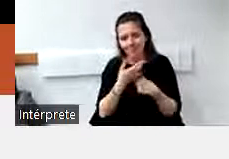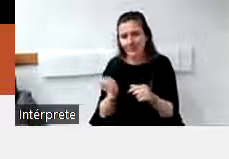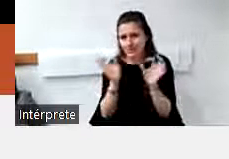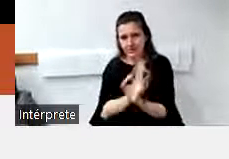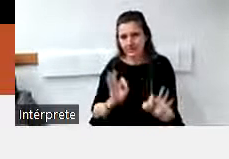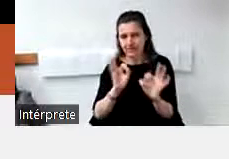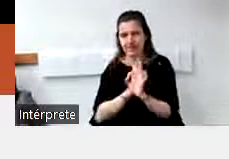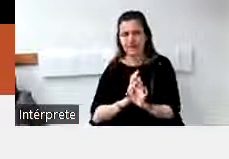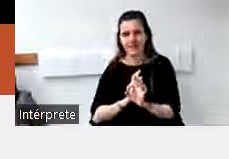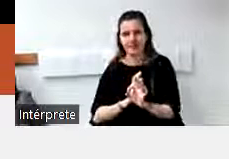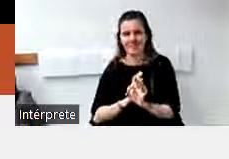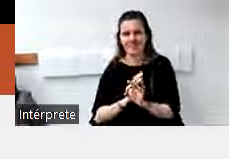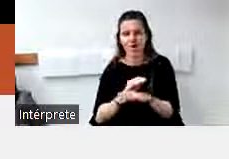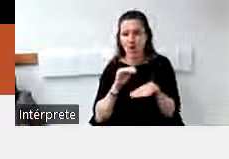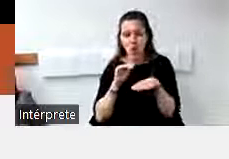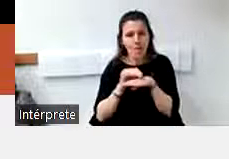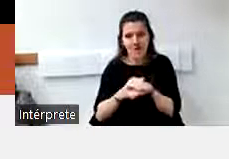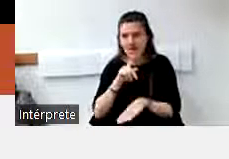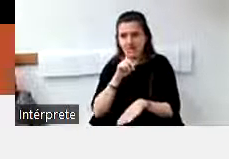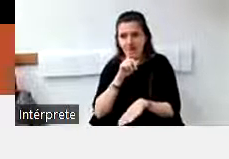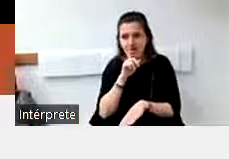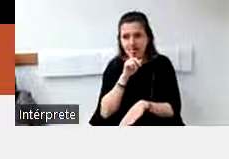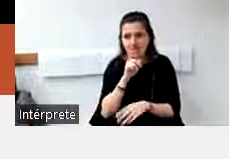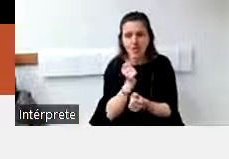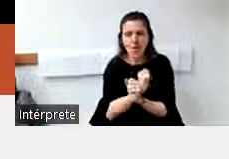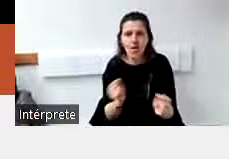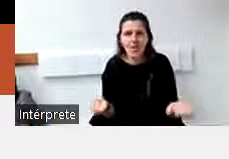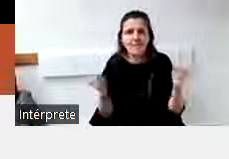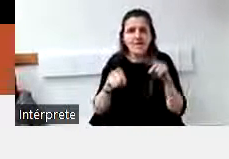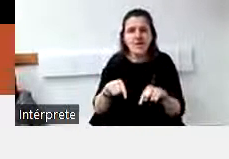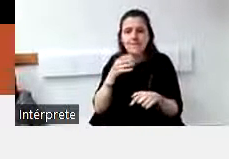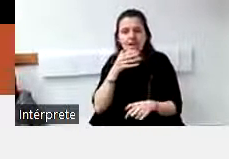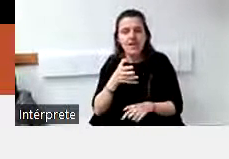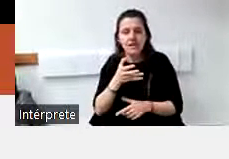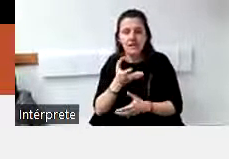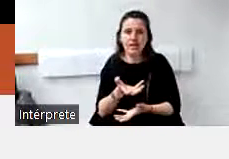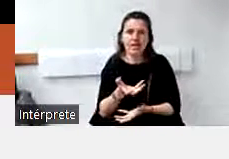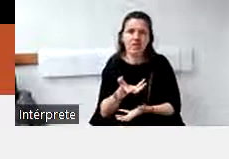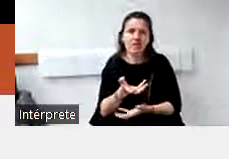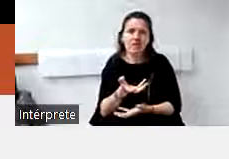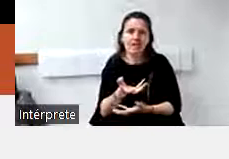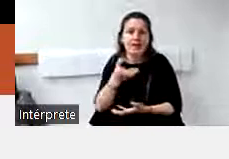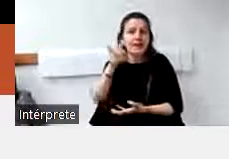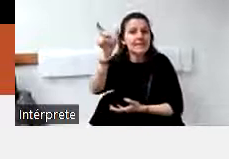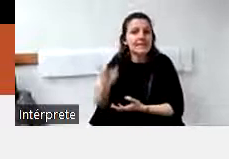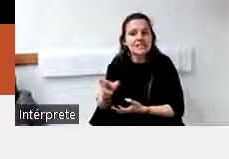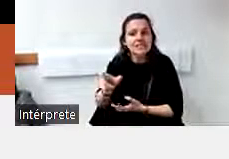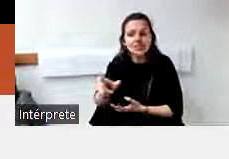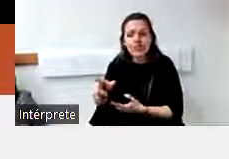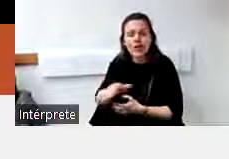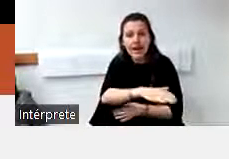para generar situaciones de riesgo, porque no se le da a los niños, las niñas y los adolescentes las